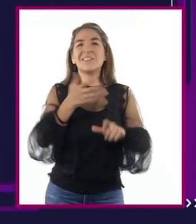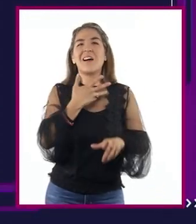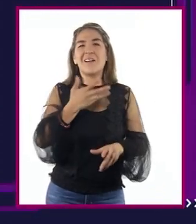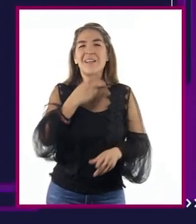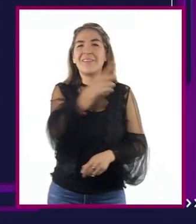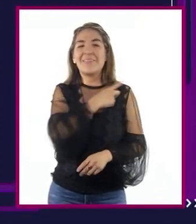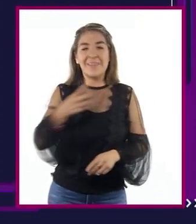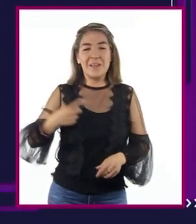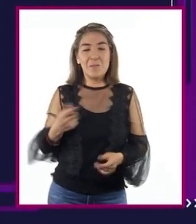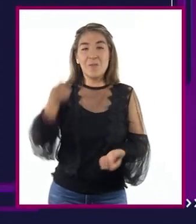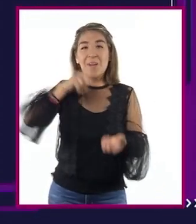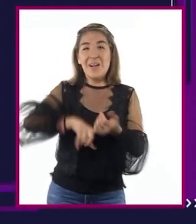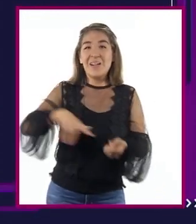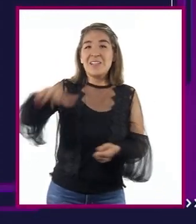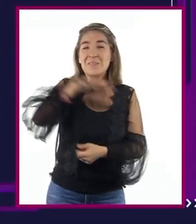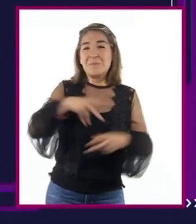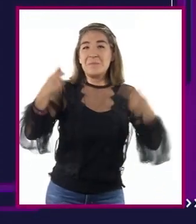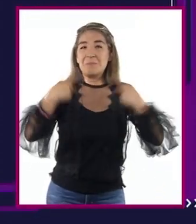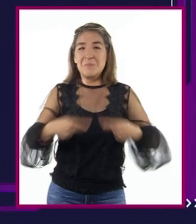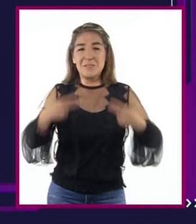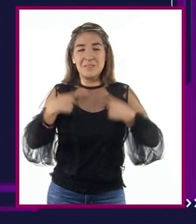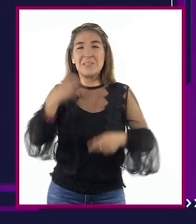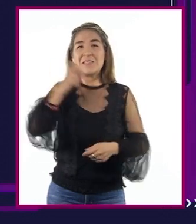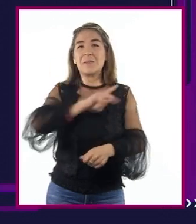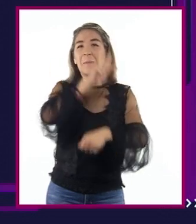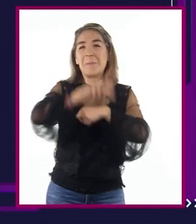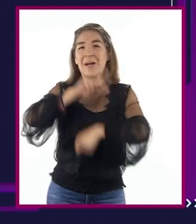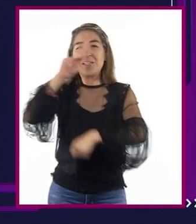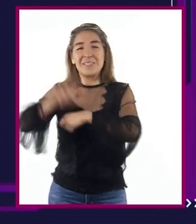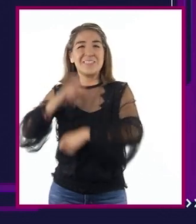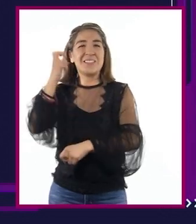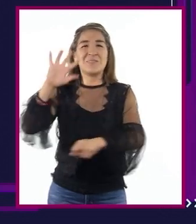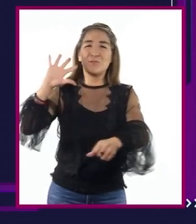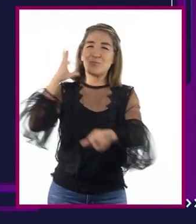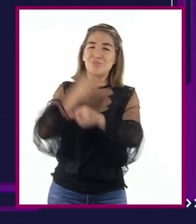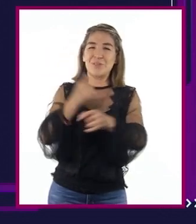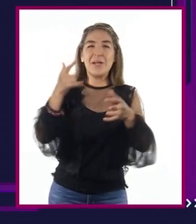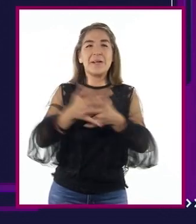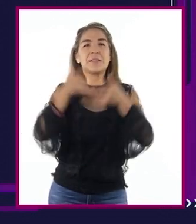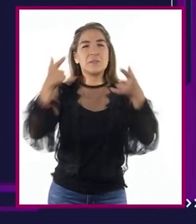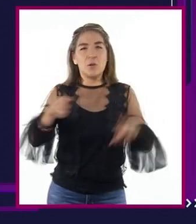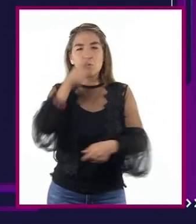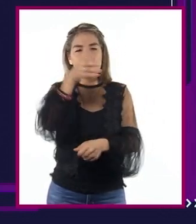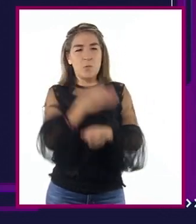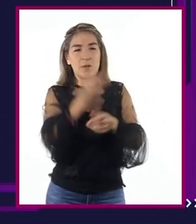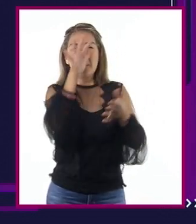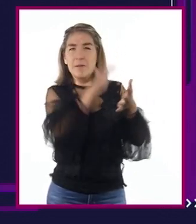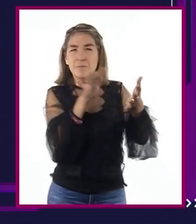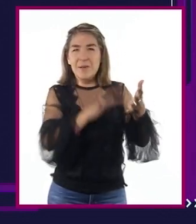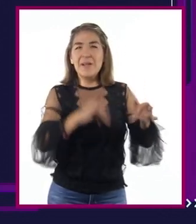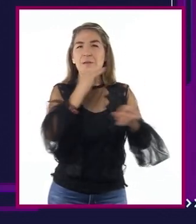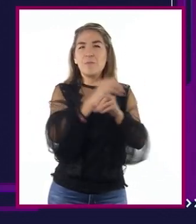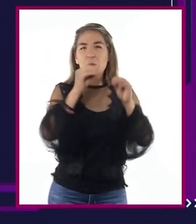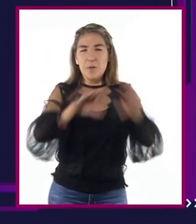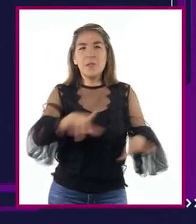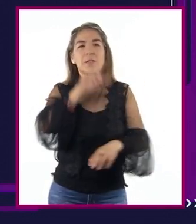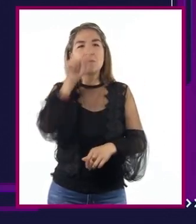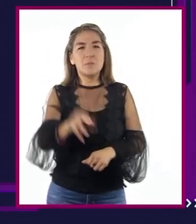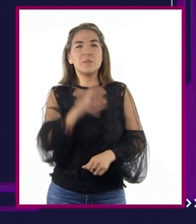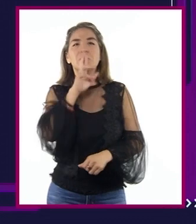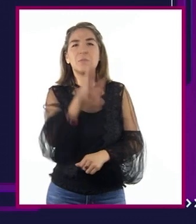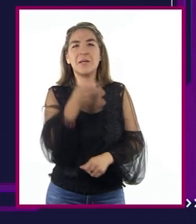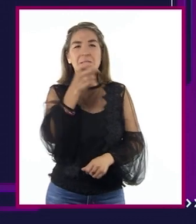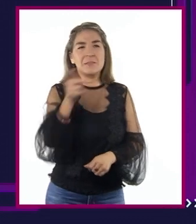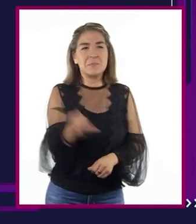pública de 8 países en cierto periodo histórico. Lean la información de esta gráfica y contesten las